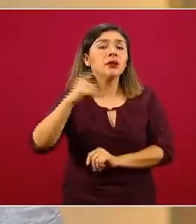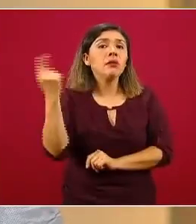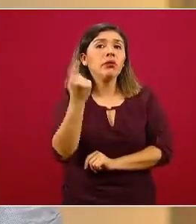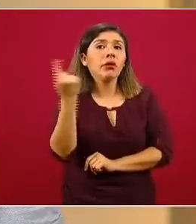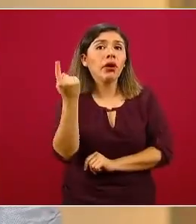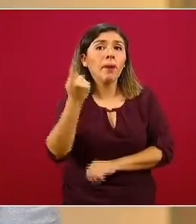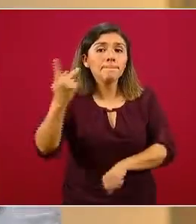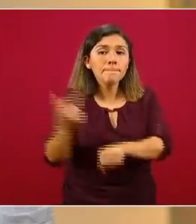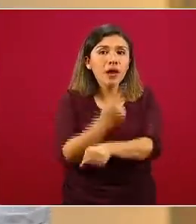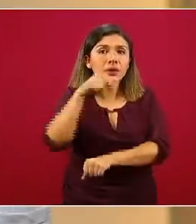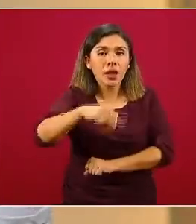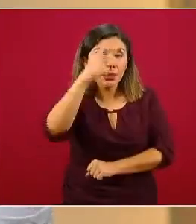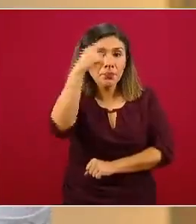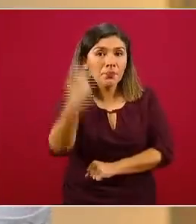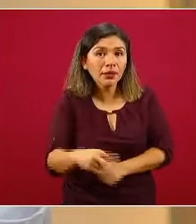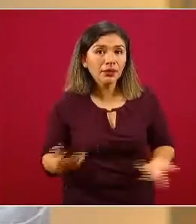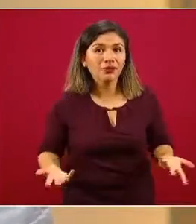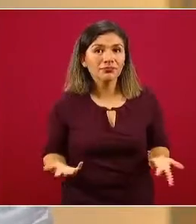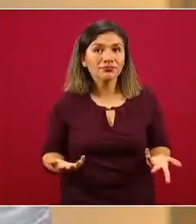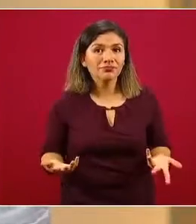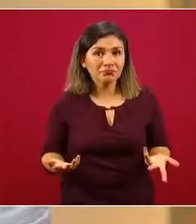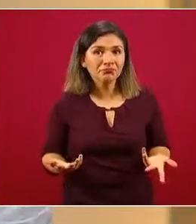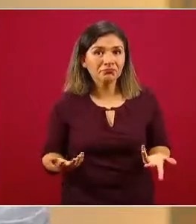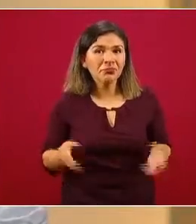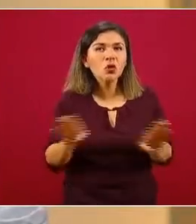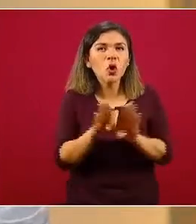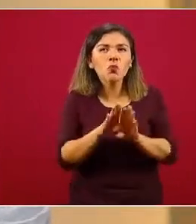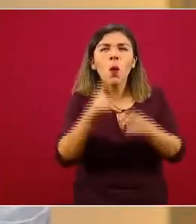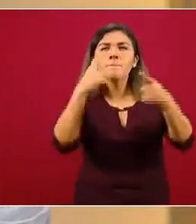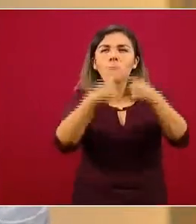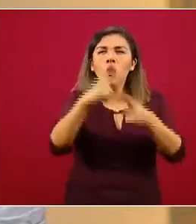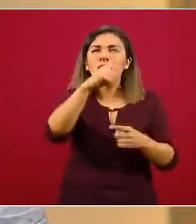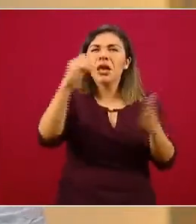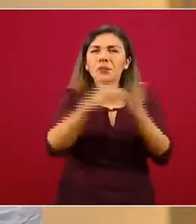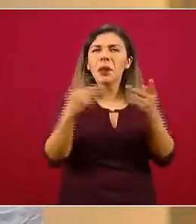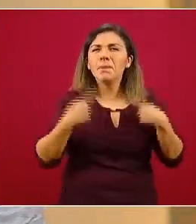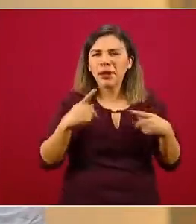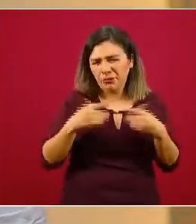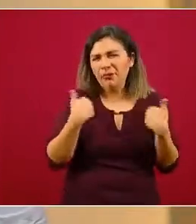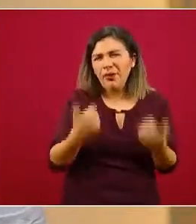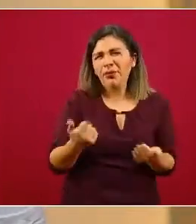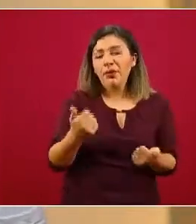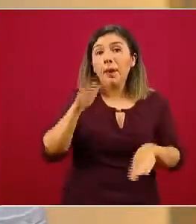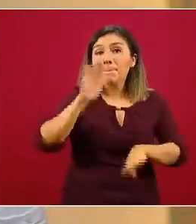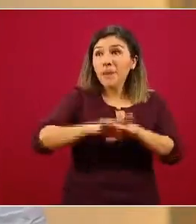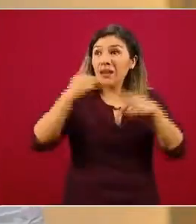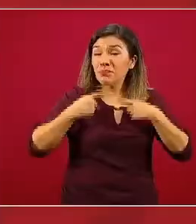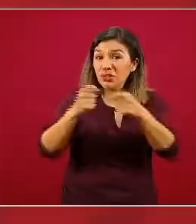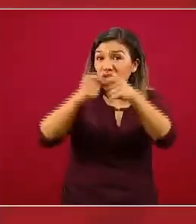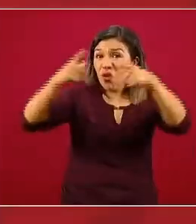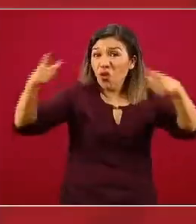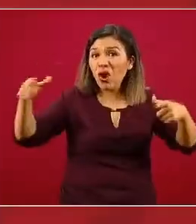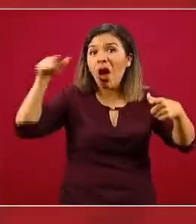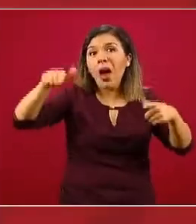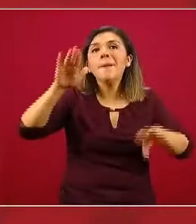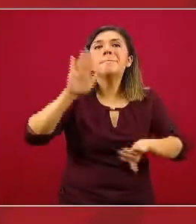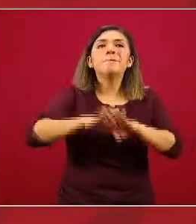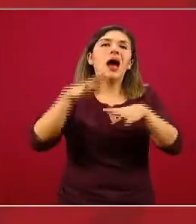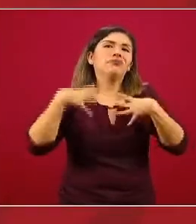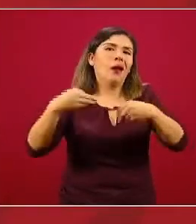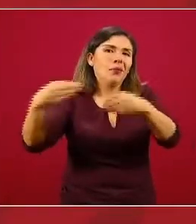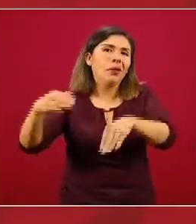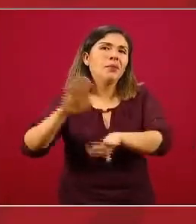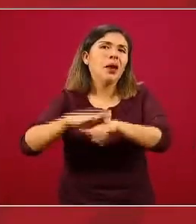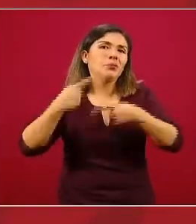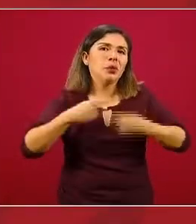epidemia que tiene en México, aún ajustando por población. Está claro que países con mayor población tienen mayor número de casos y de